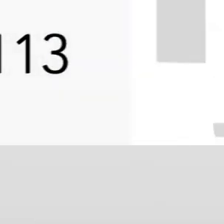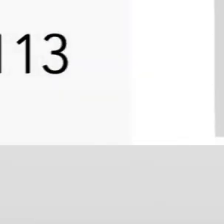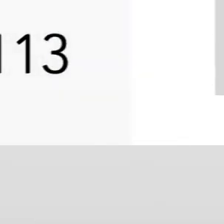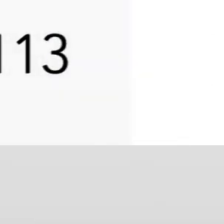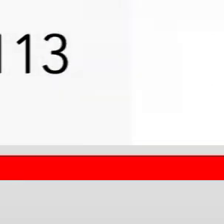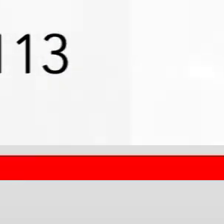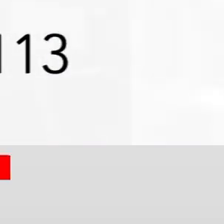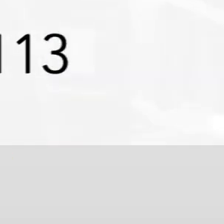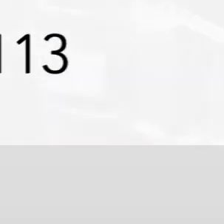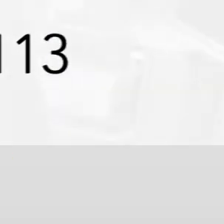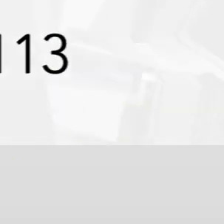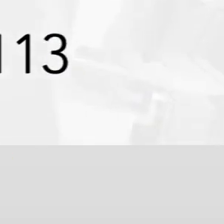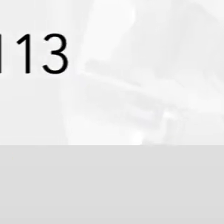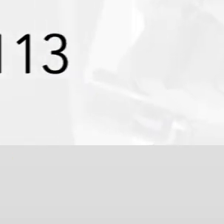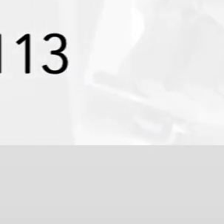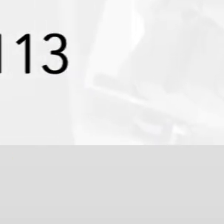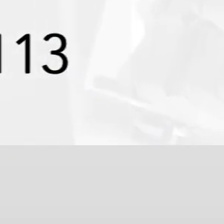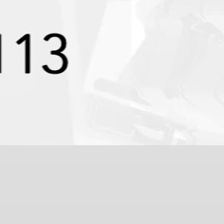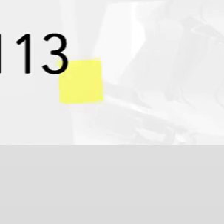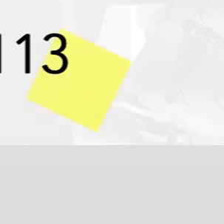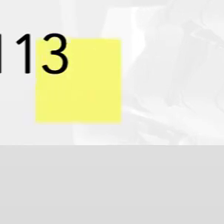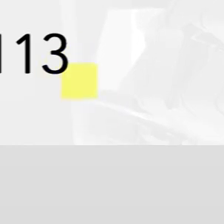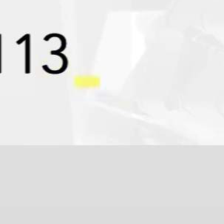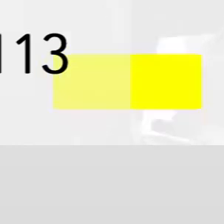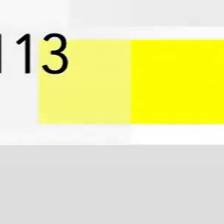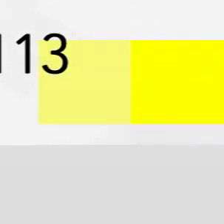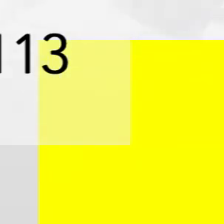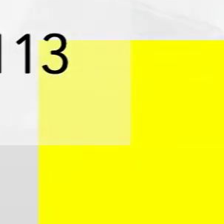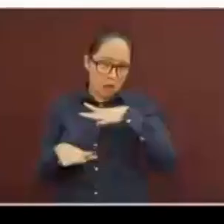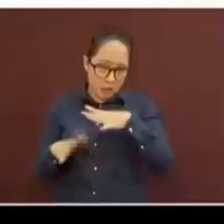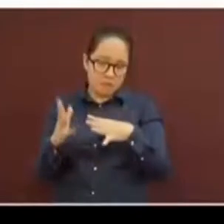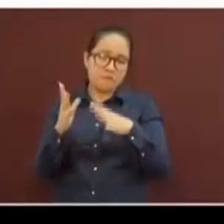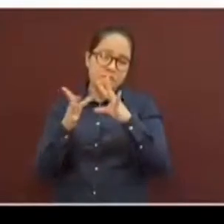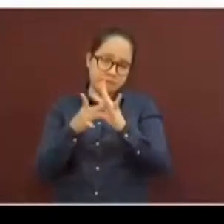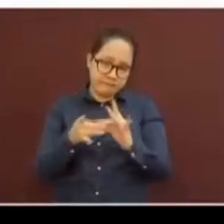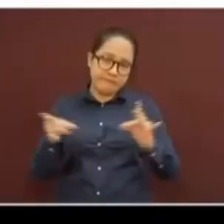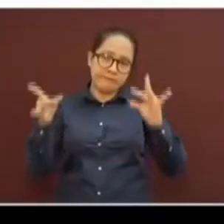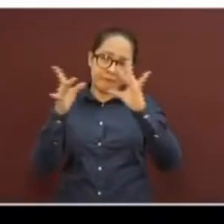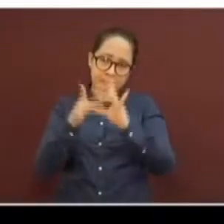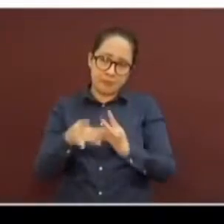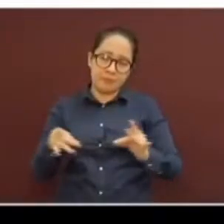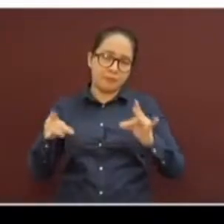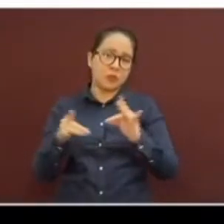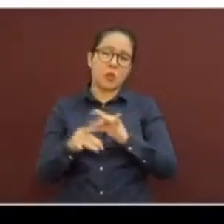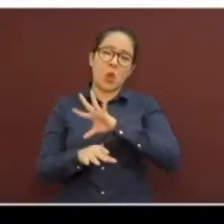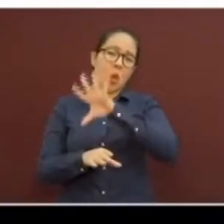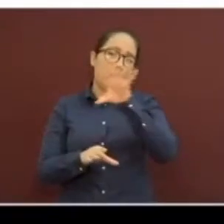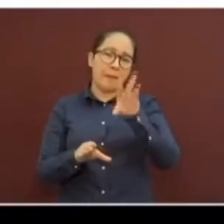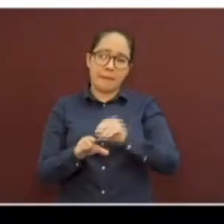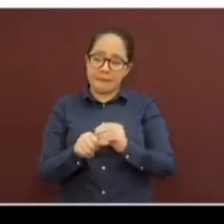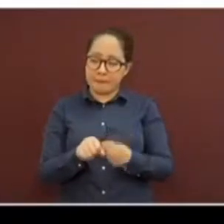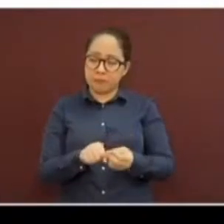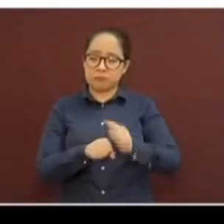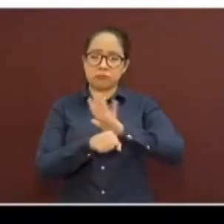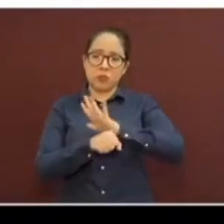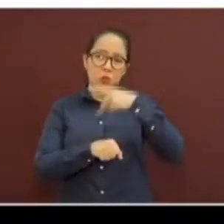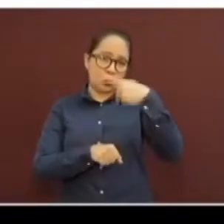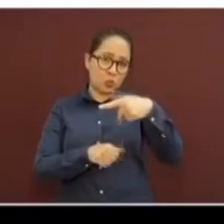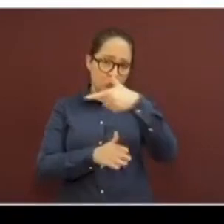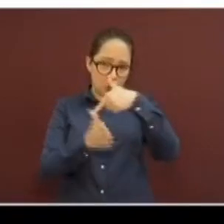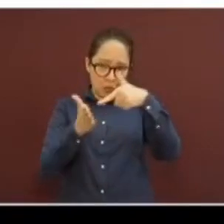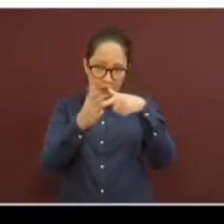quads acuáticos minatitlán y poza rica elías gran mega